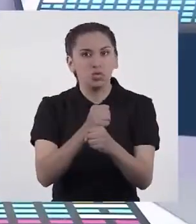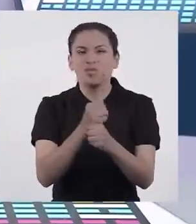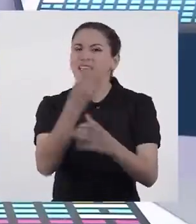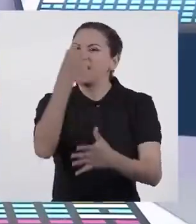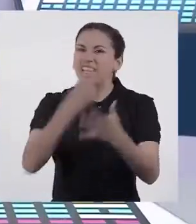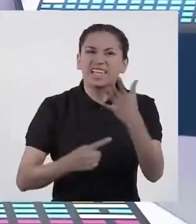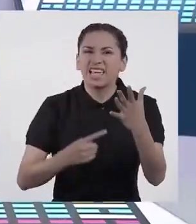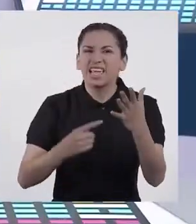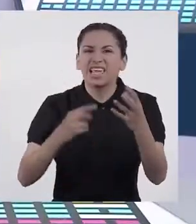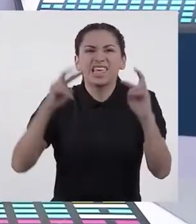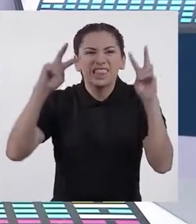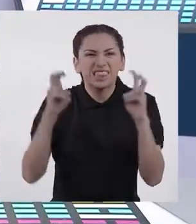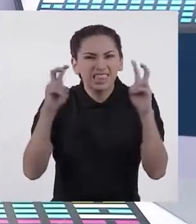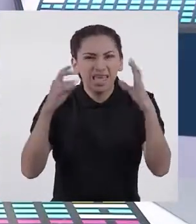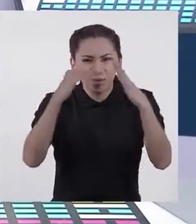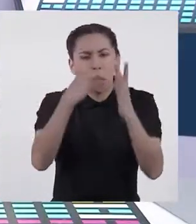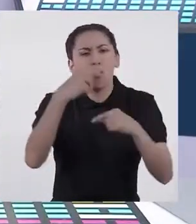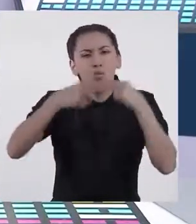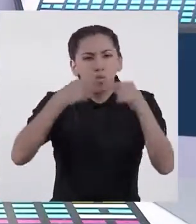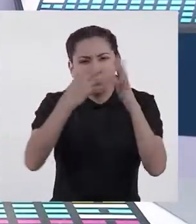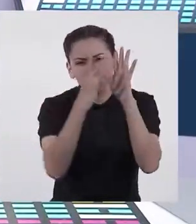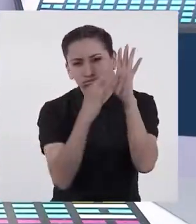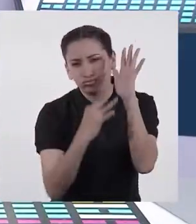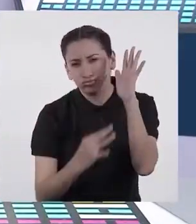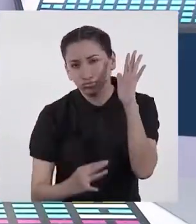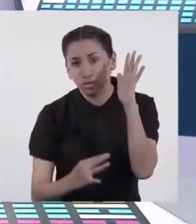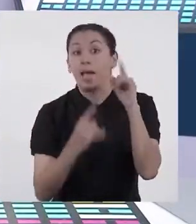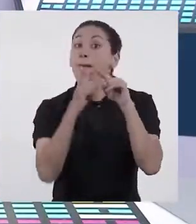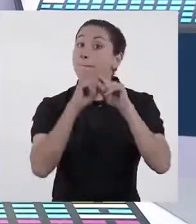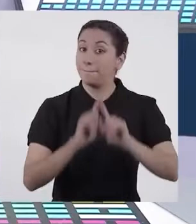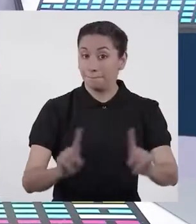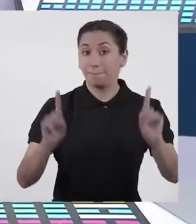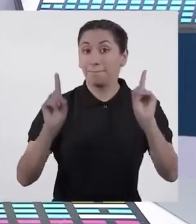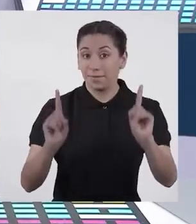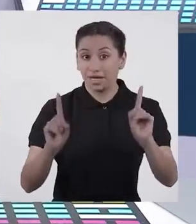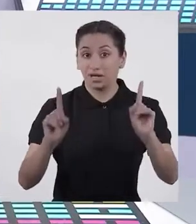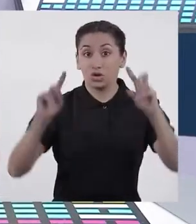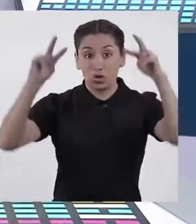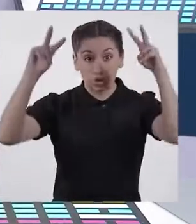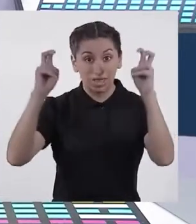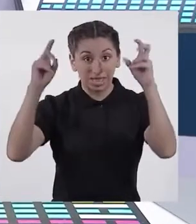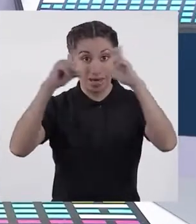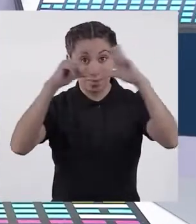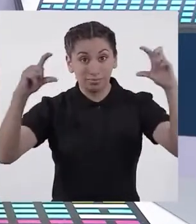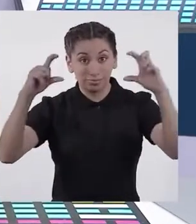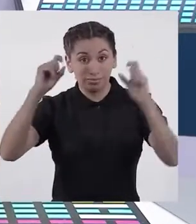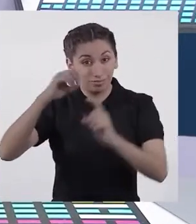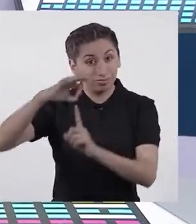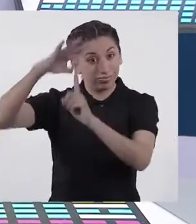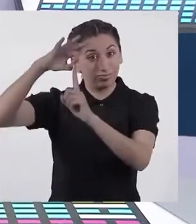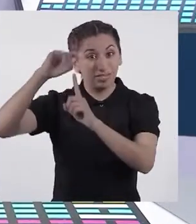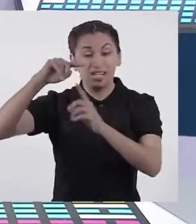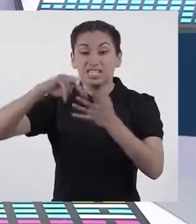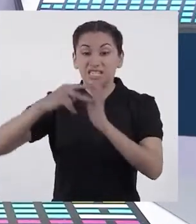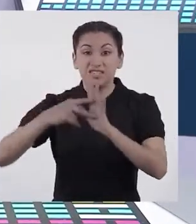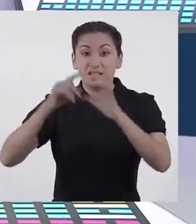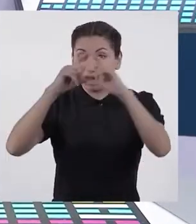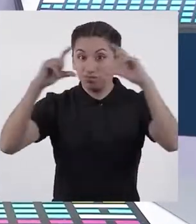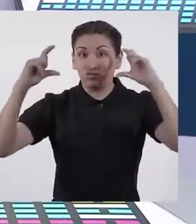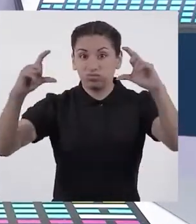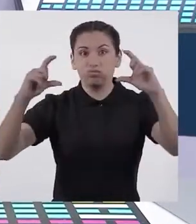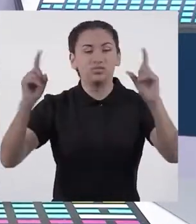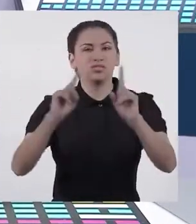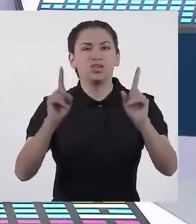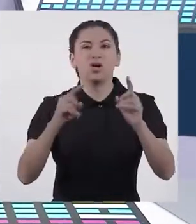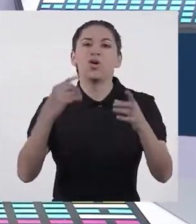qué trata la noticia. Pero los titulares no siempre son así, sino